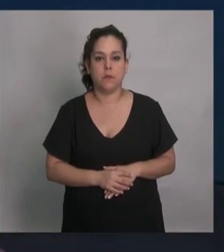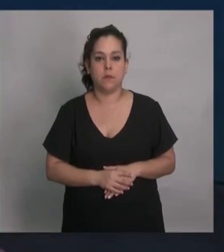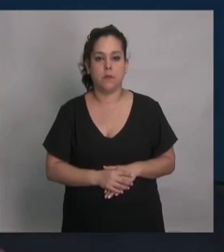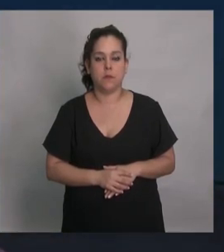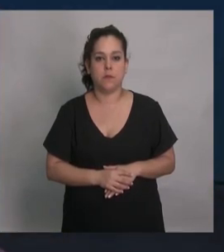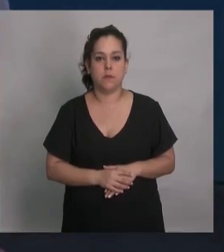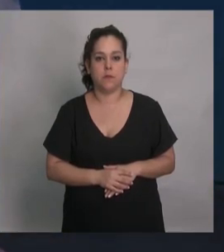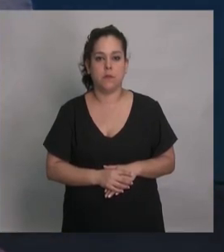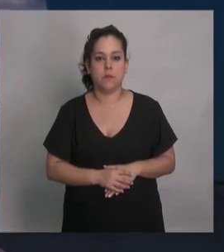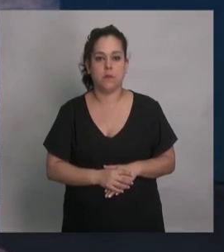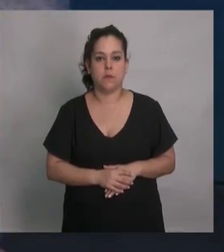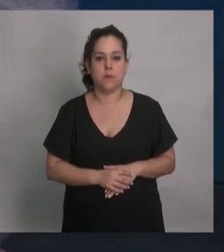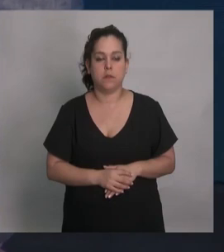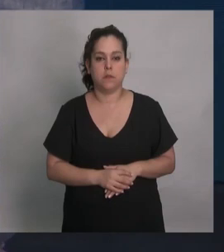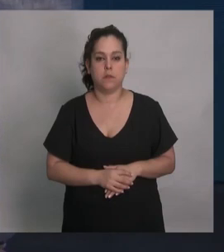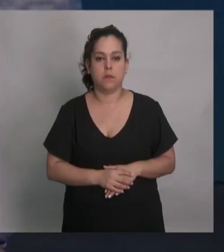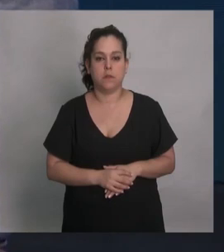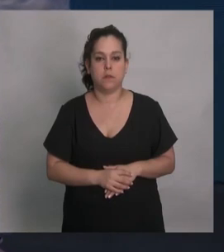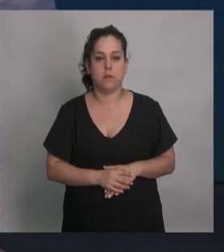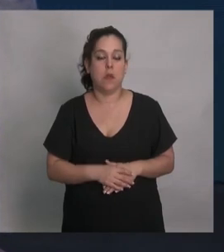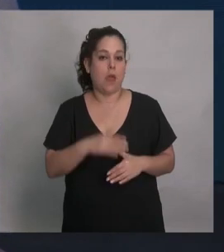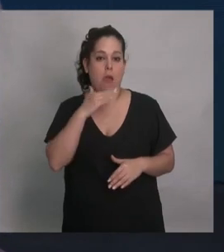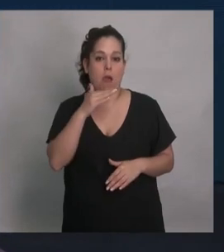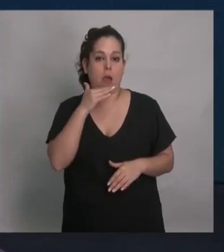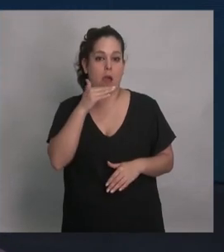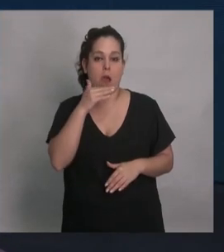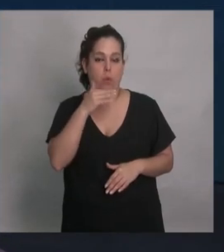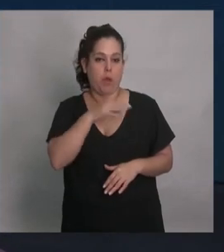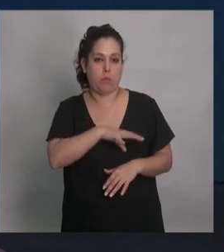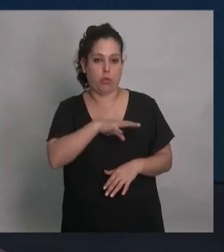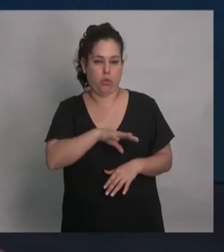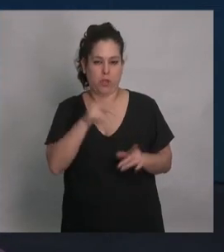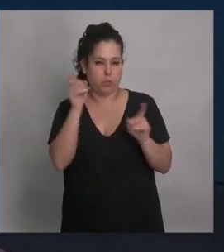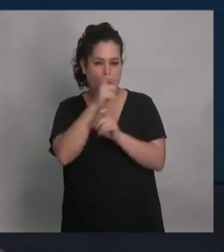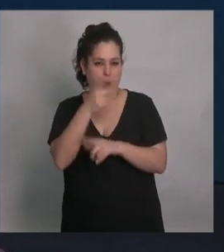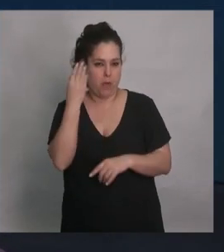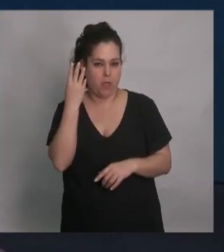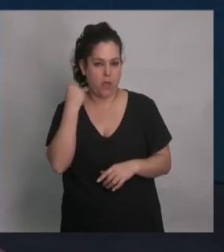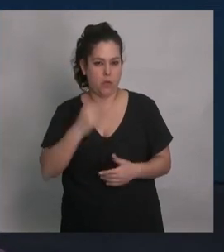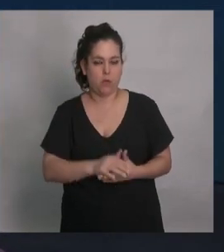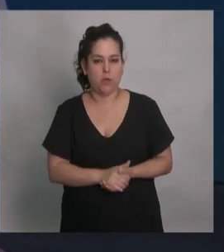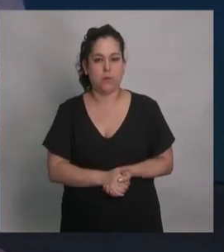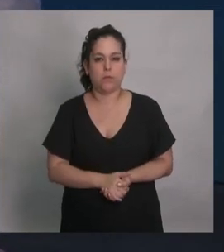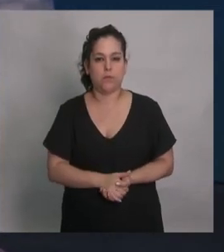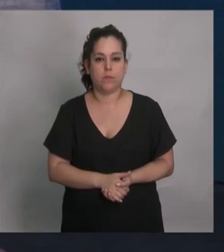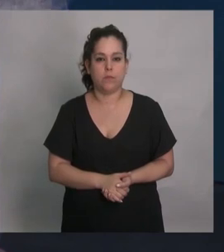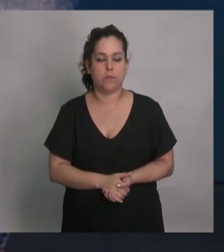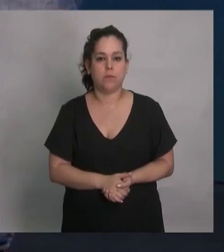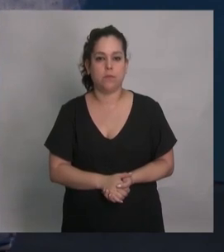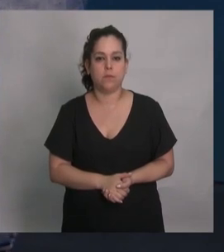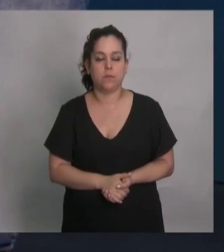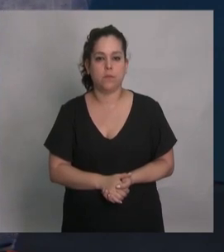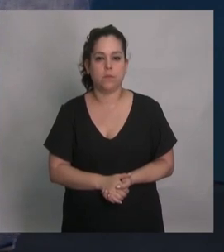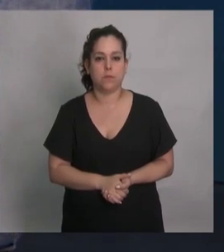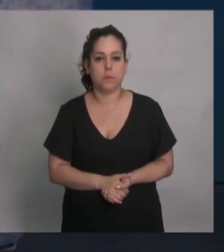fraternal de las ciudades rebeldes del sur de Europa. Vengo a traerles un saludo